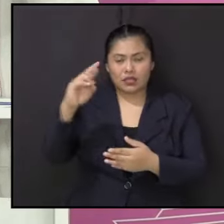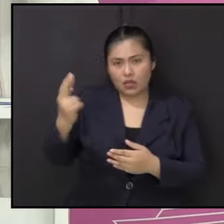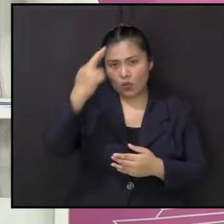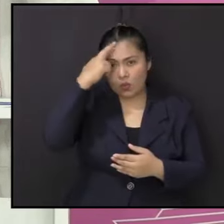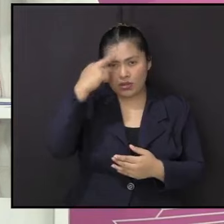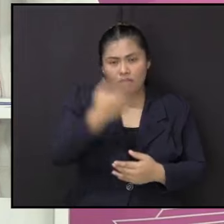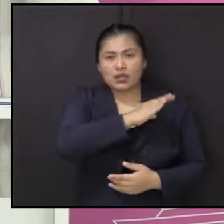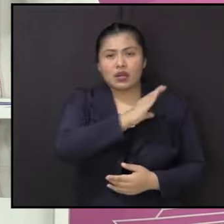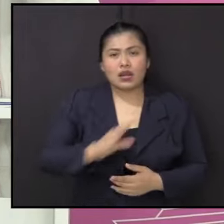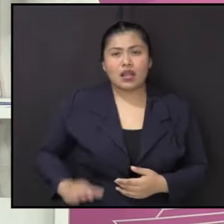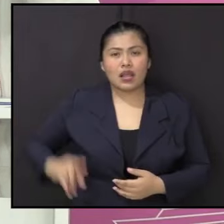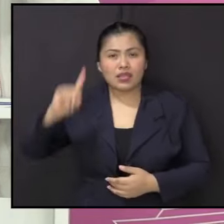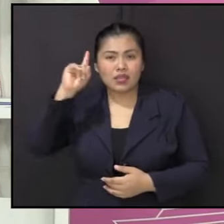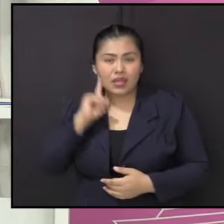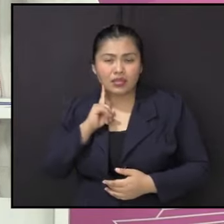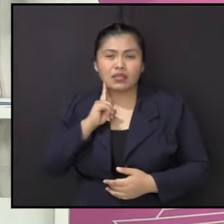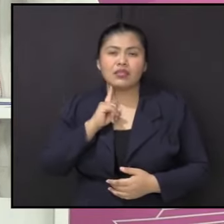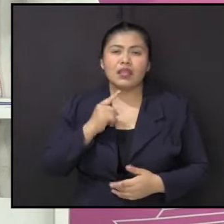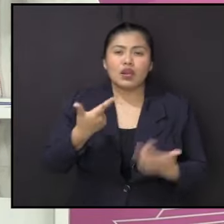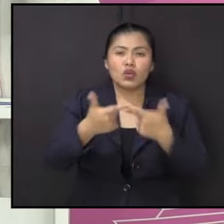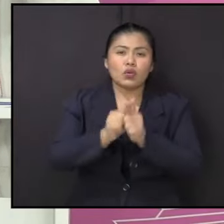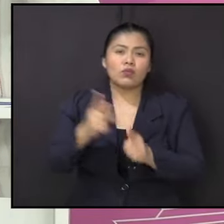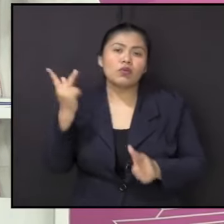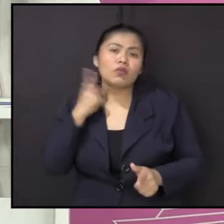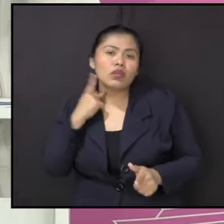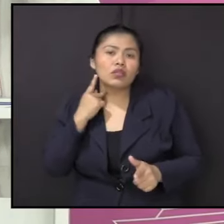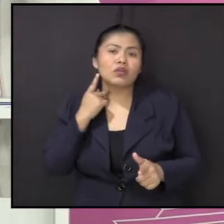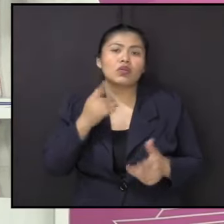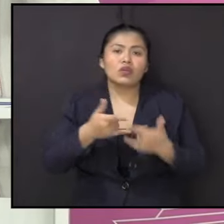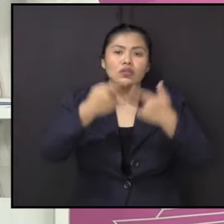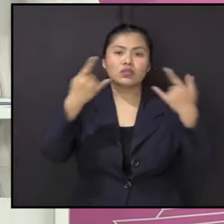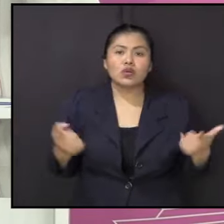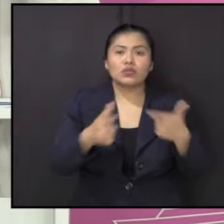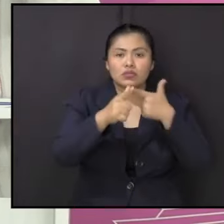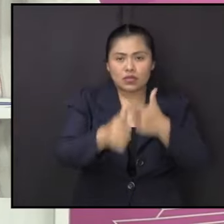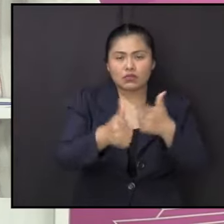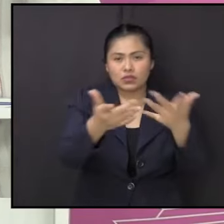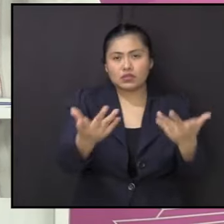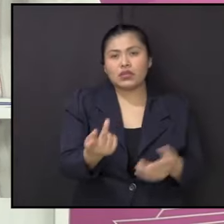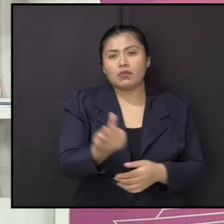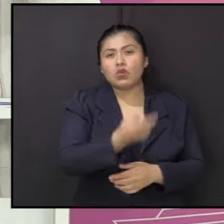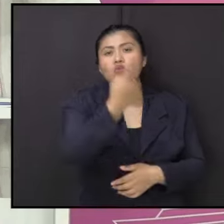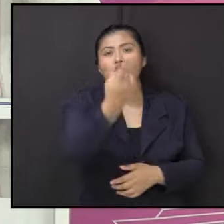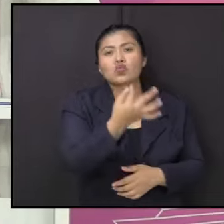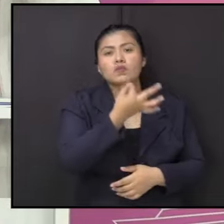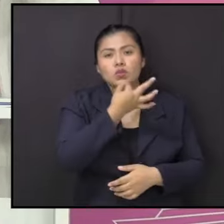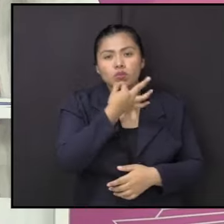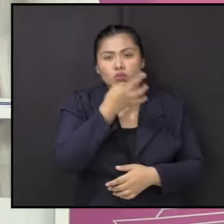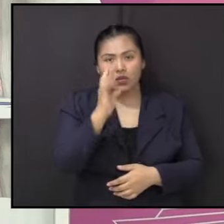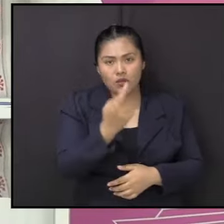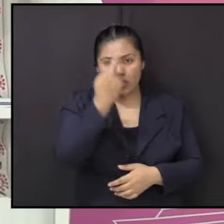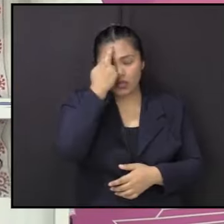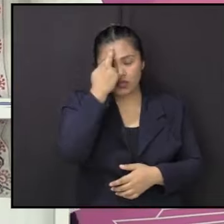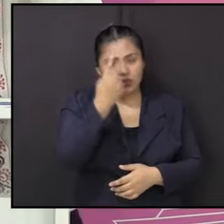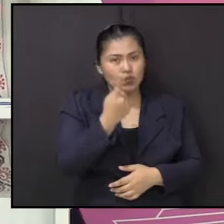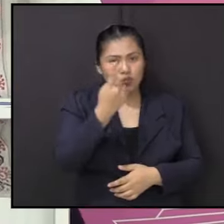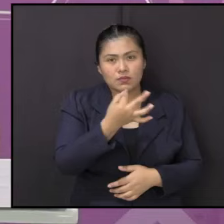coalición Sigamos Haciendo Historia, Naomi Edith Gómez Santos, y le comento, candidata, que es un minuto de su mensaje